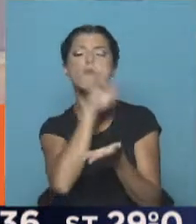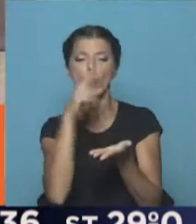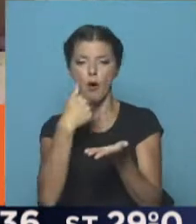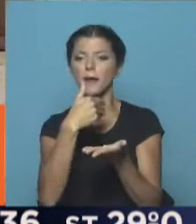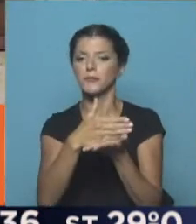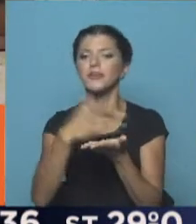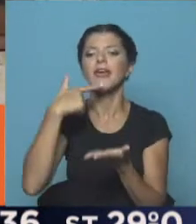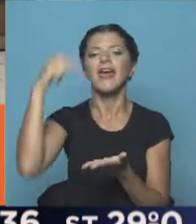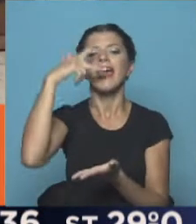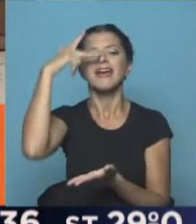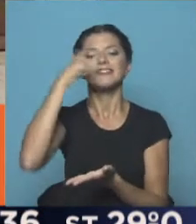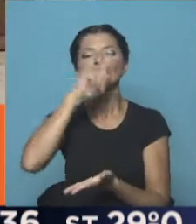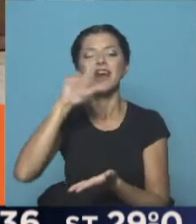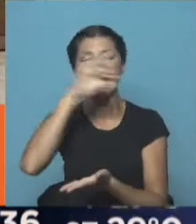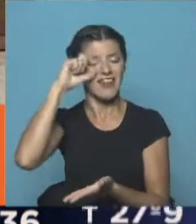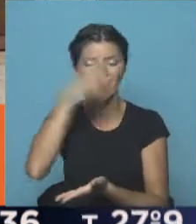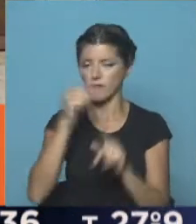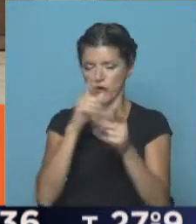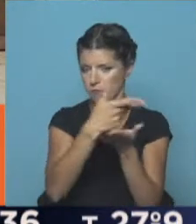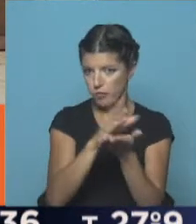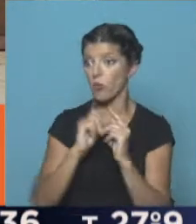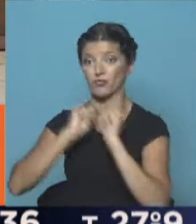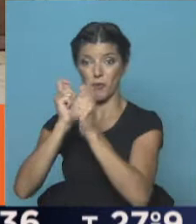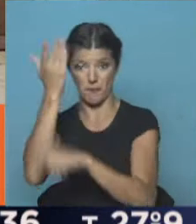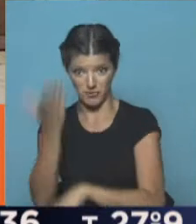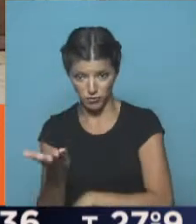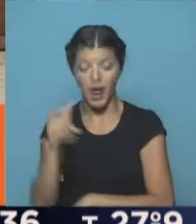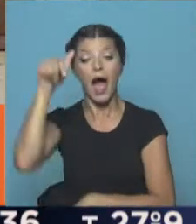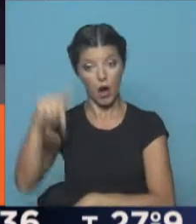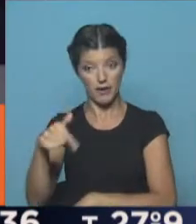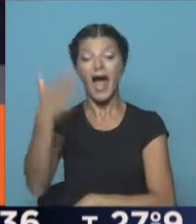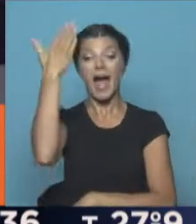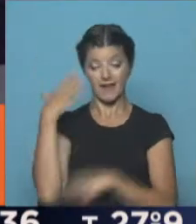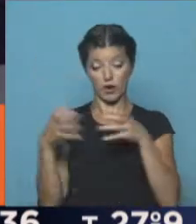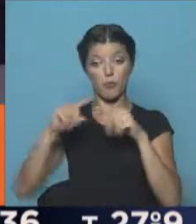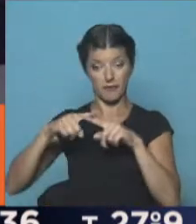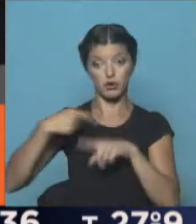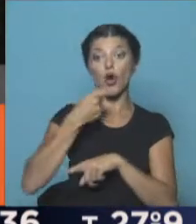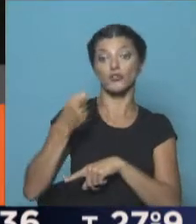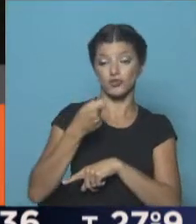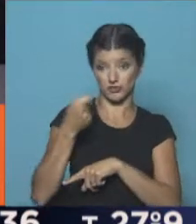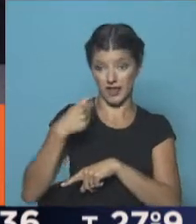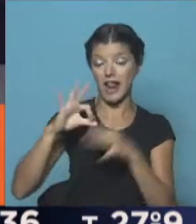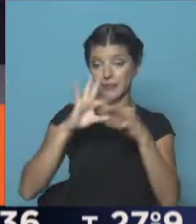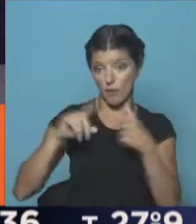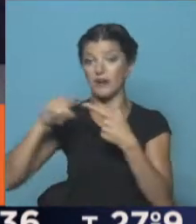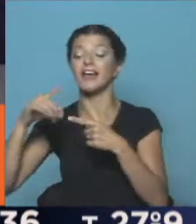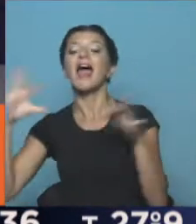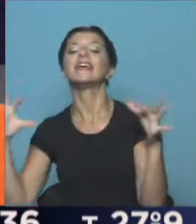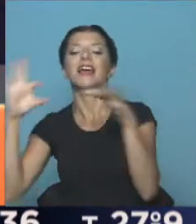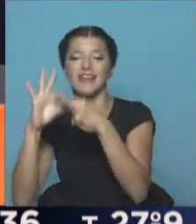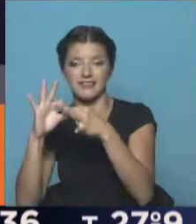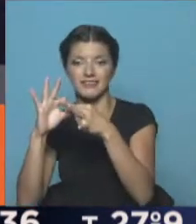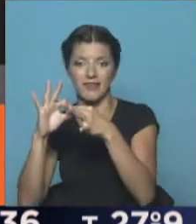en la obra premier llegó al poder gracias a una coalición entre el partido socialdemócrata y la alianza de liberales y